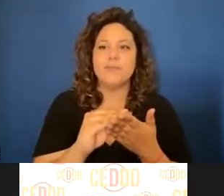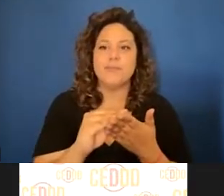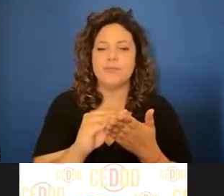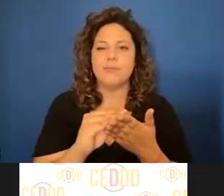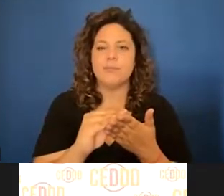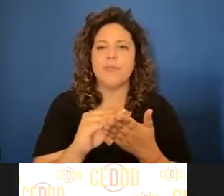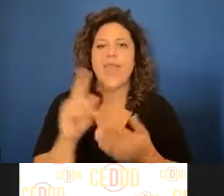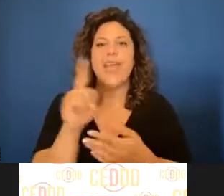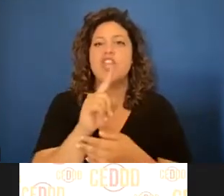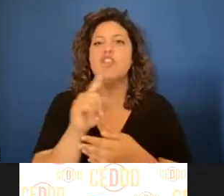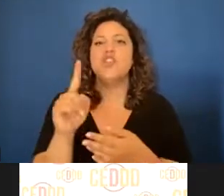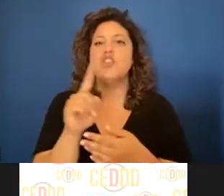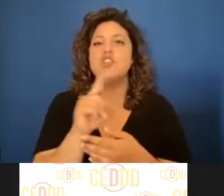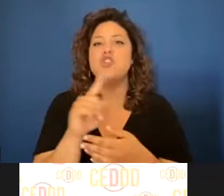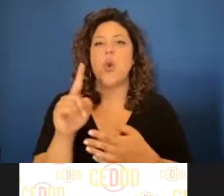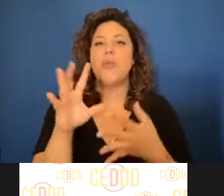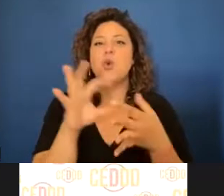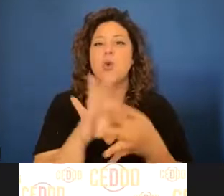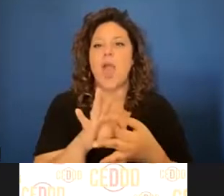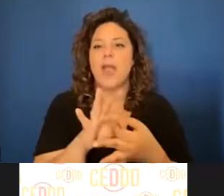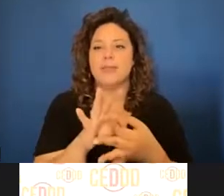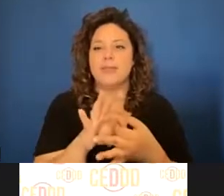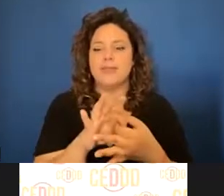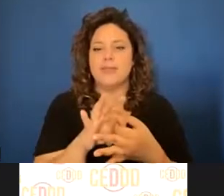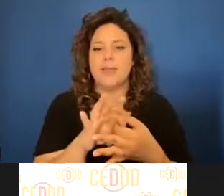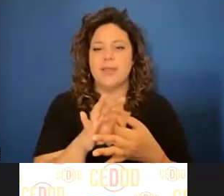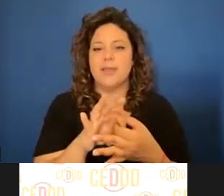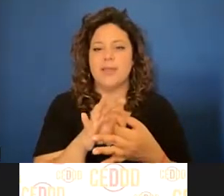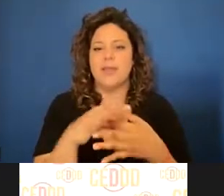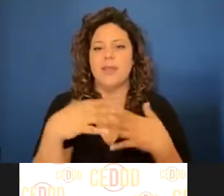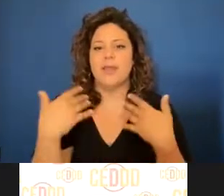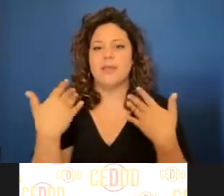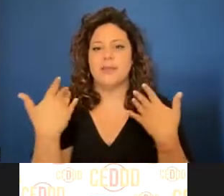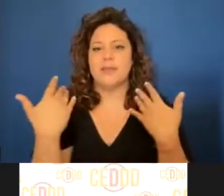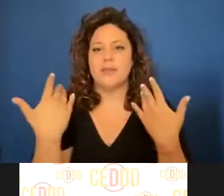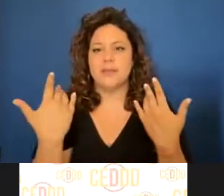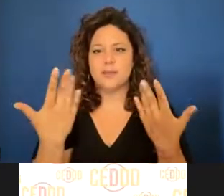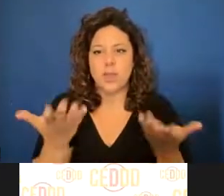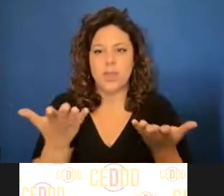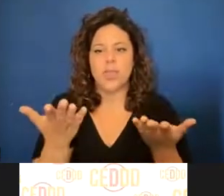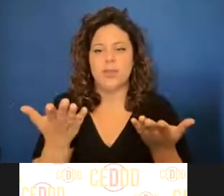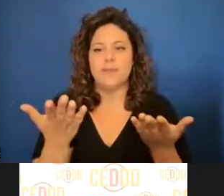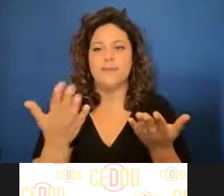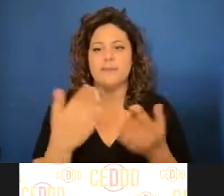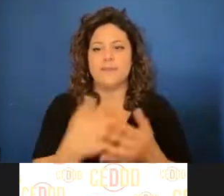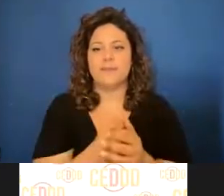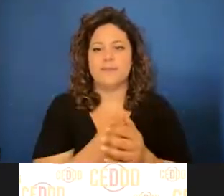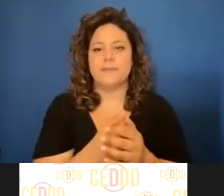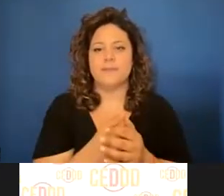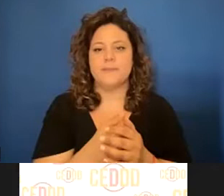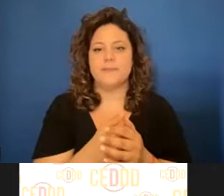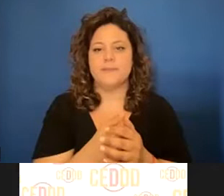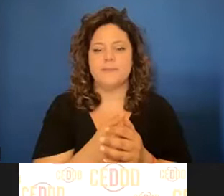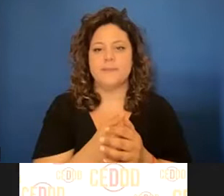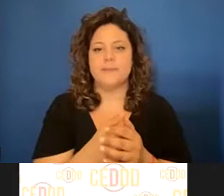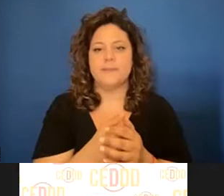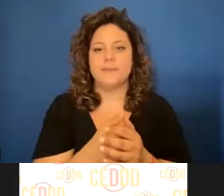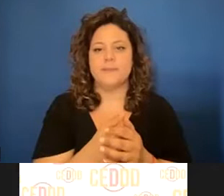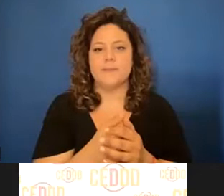hasta 1.000.000 de euros, ¿vale? Aquí ya en este margen tendríamos que determinar, pero sí es importante que sí recoge la actuación de